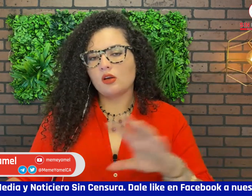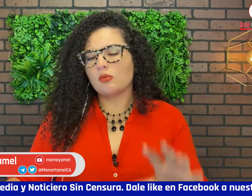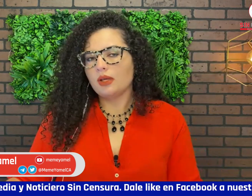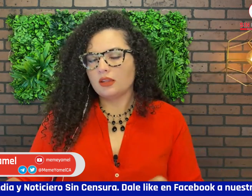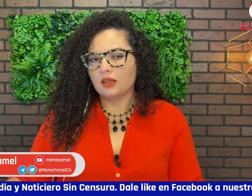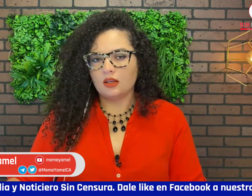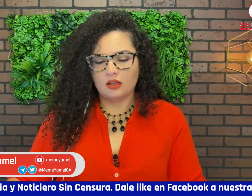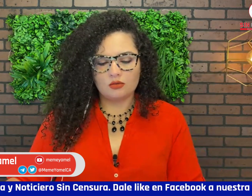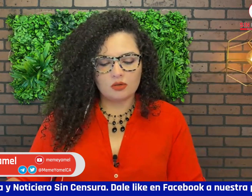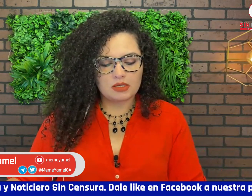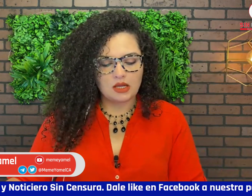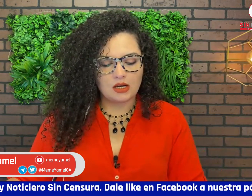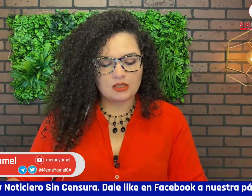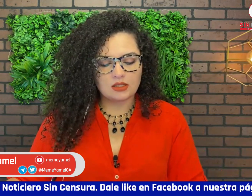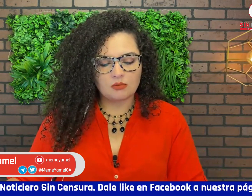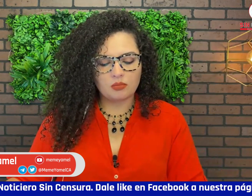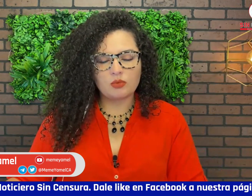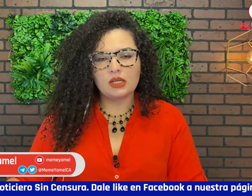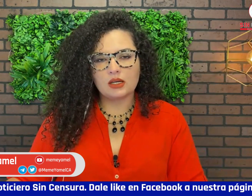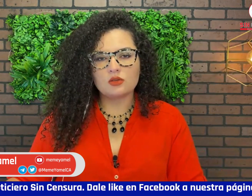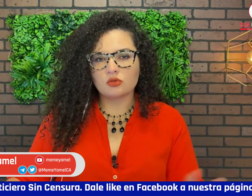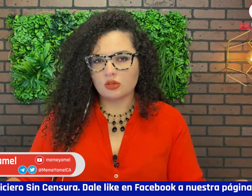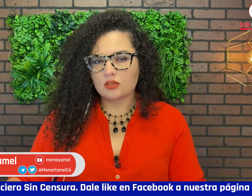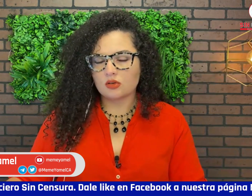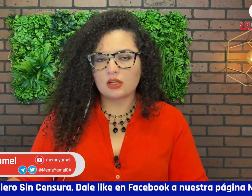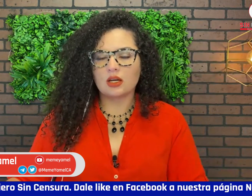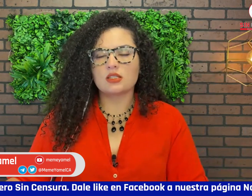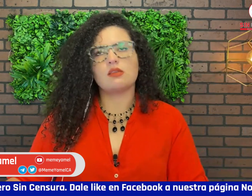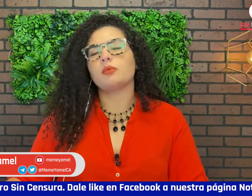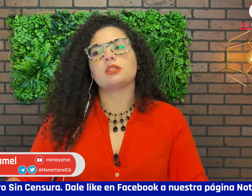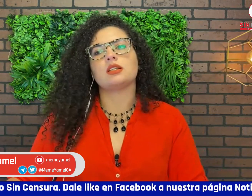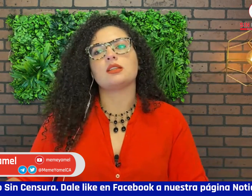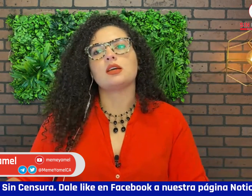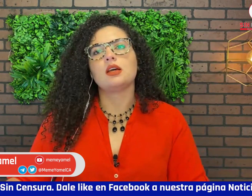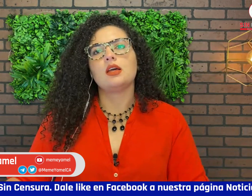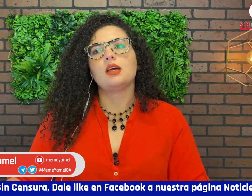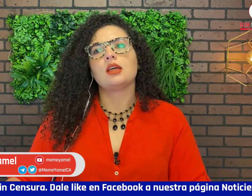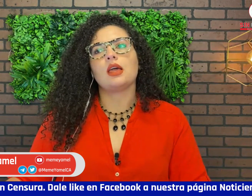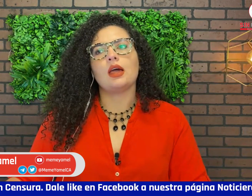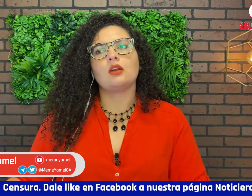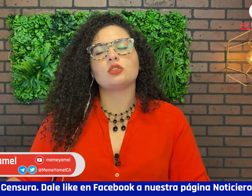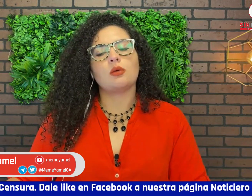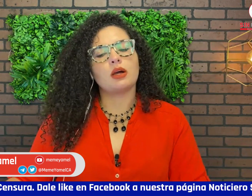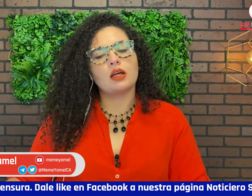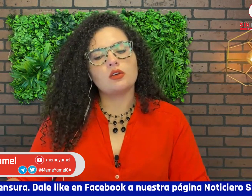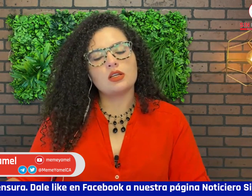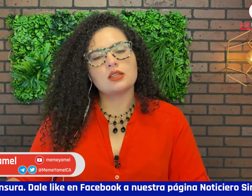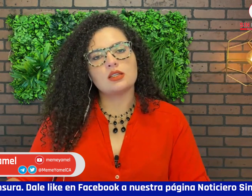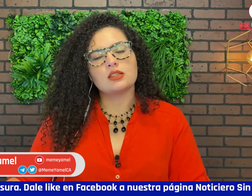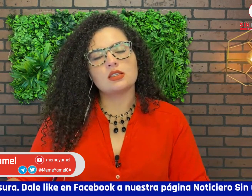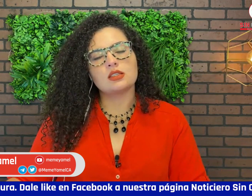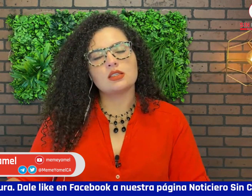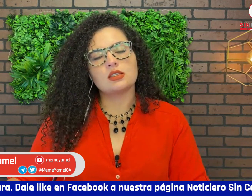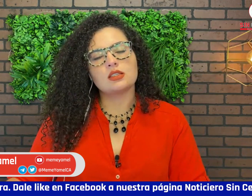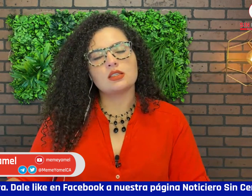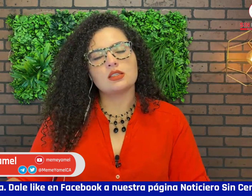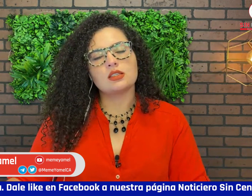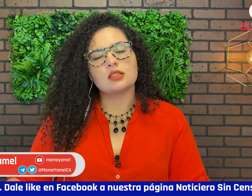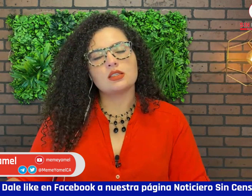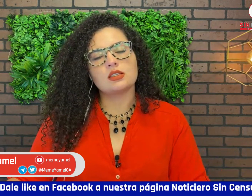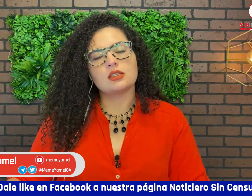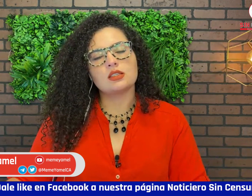porque el error que comete el Universal es que publican en su nota, y es con el que iniciaba el presidente, que a los trabajadores se les